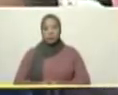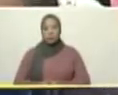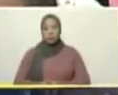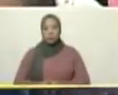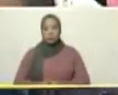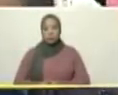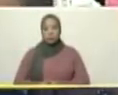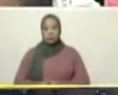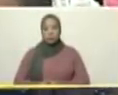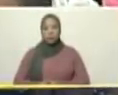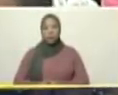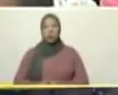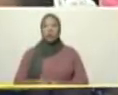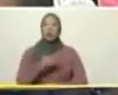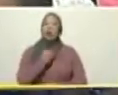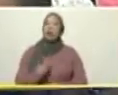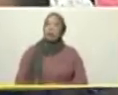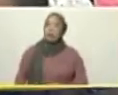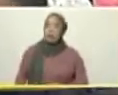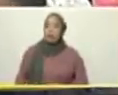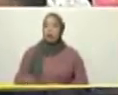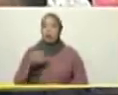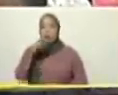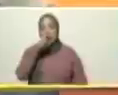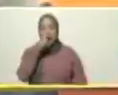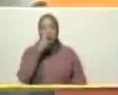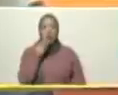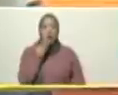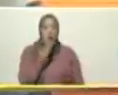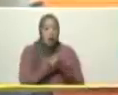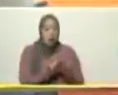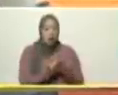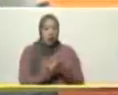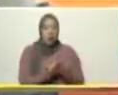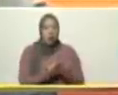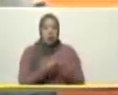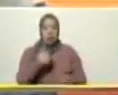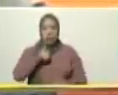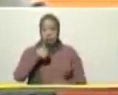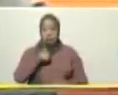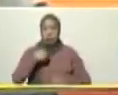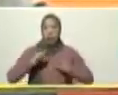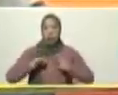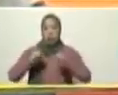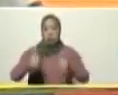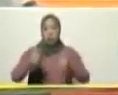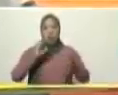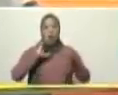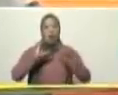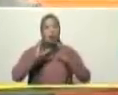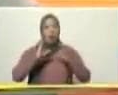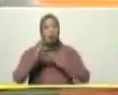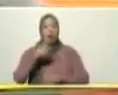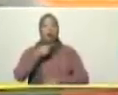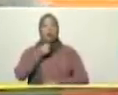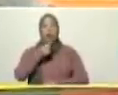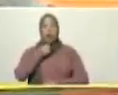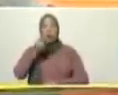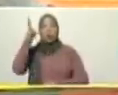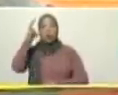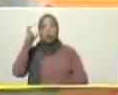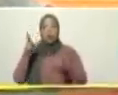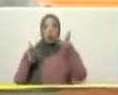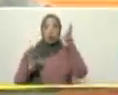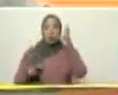A ver, presidente, muchas gracias por darme la palabra, aunque yo hubiese deseado seguirlo escuchando, porque la verdad es que es